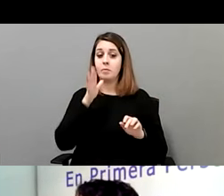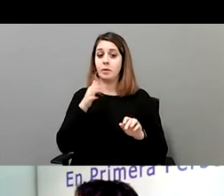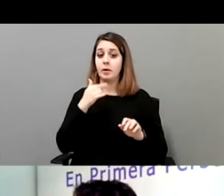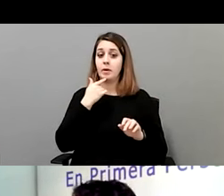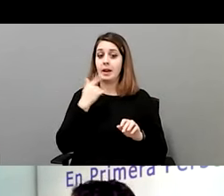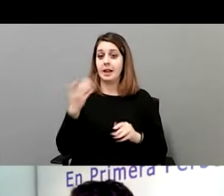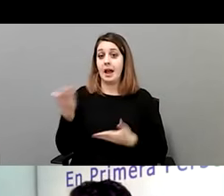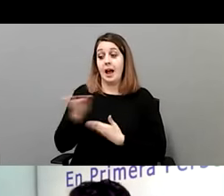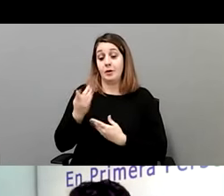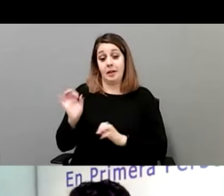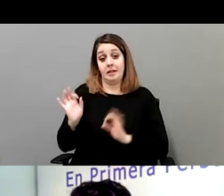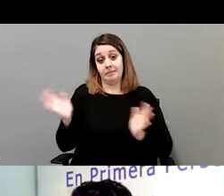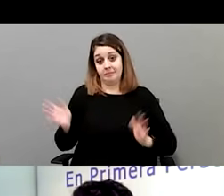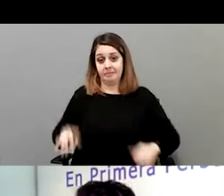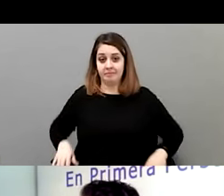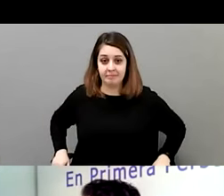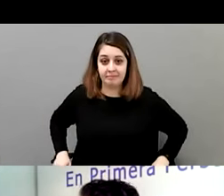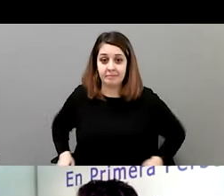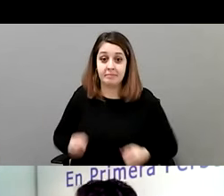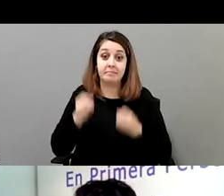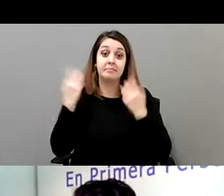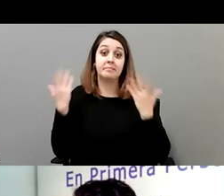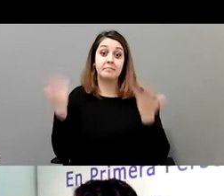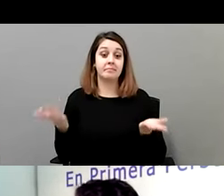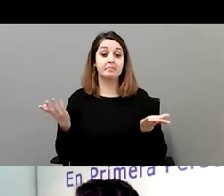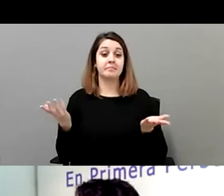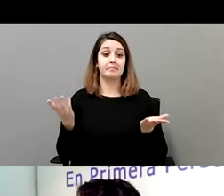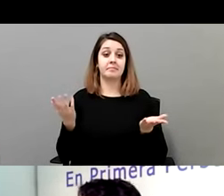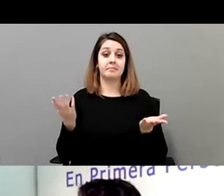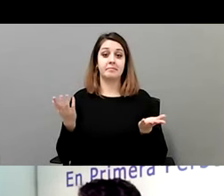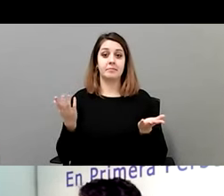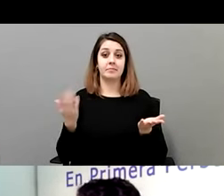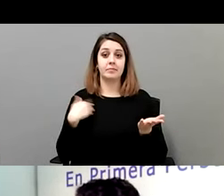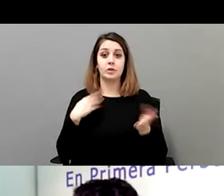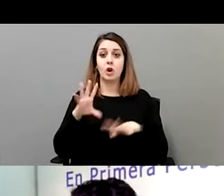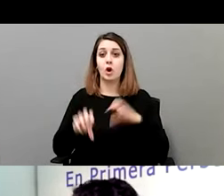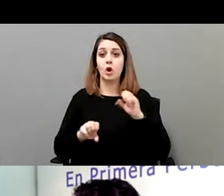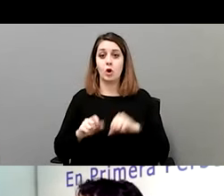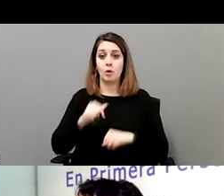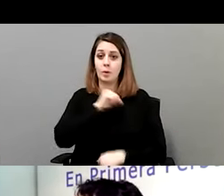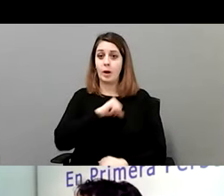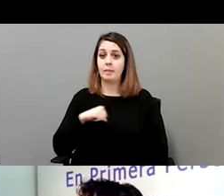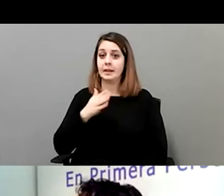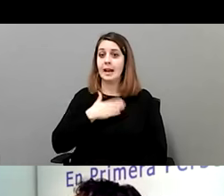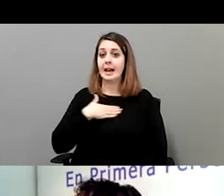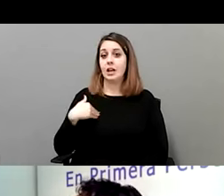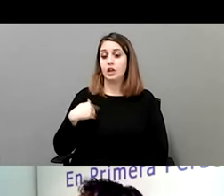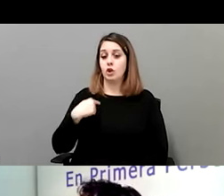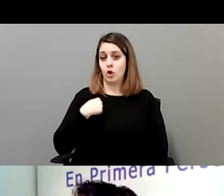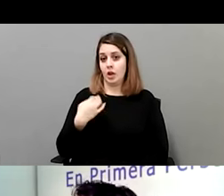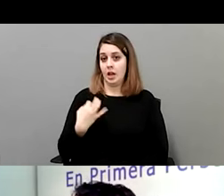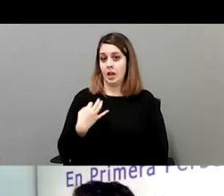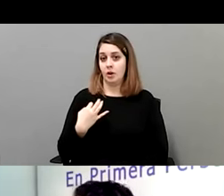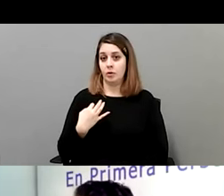ella. Con lo cual, pues yo me compro la camiseta que quiero, aunque